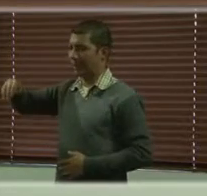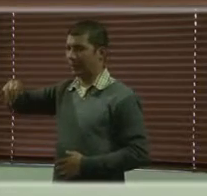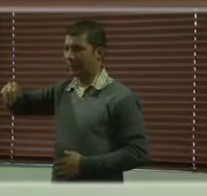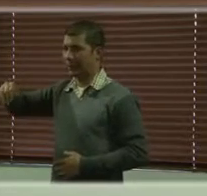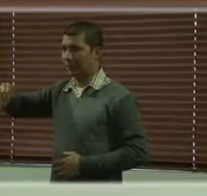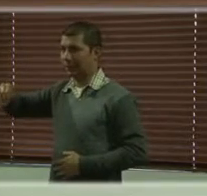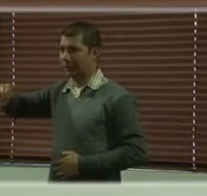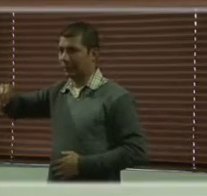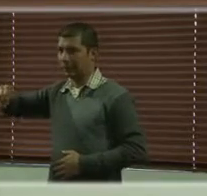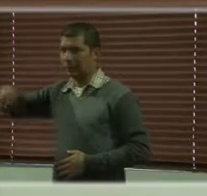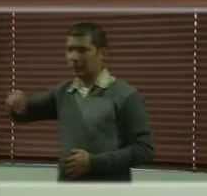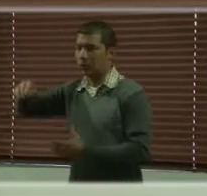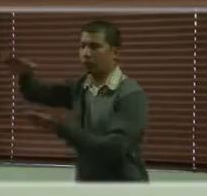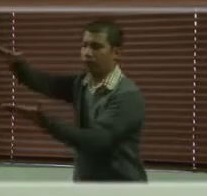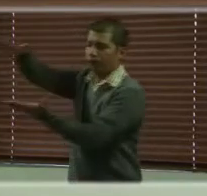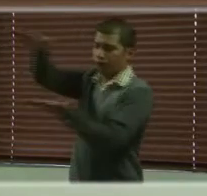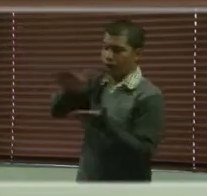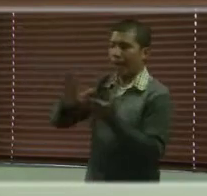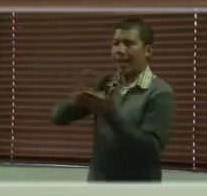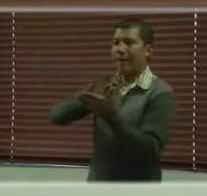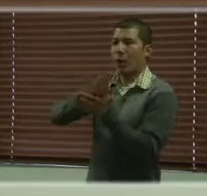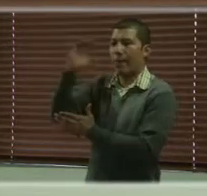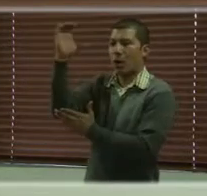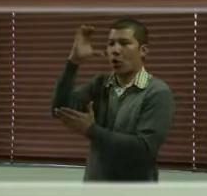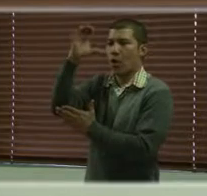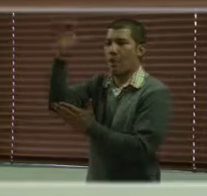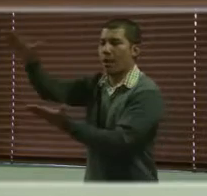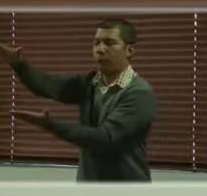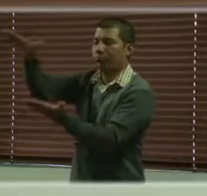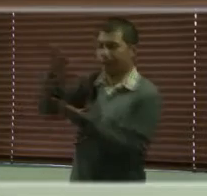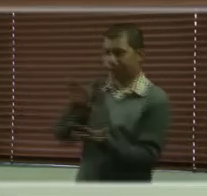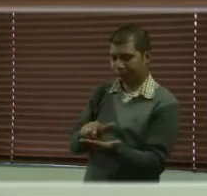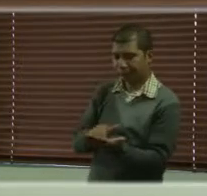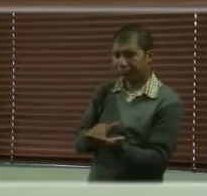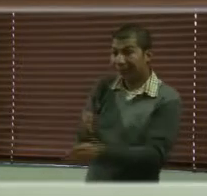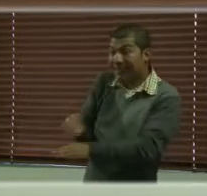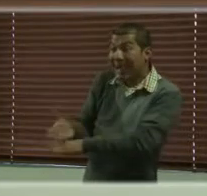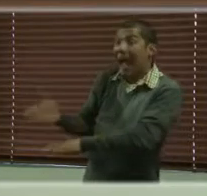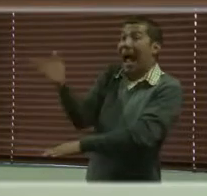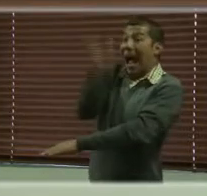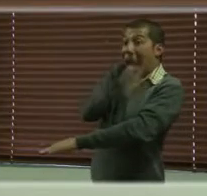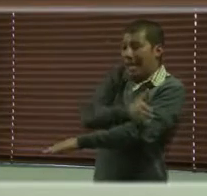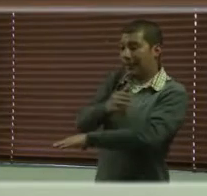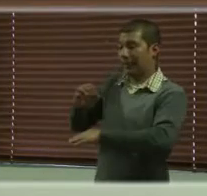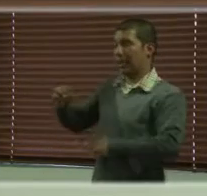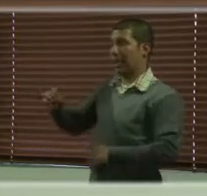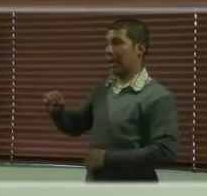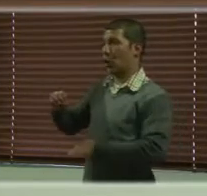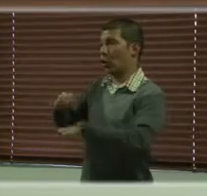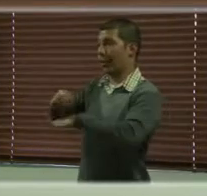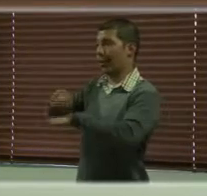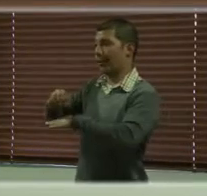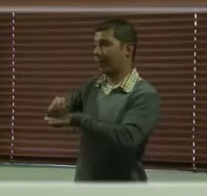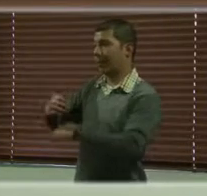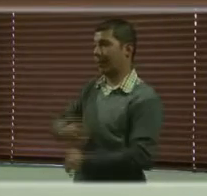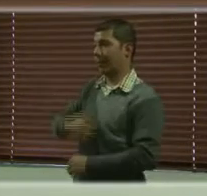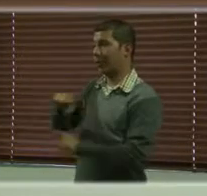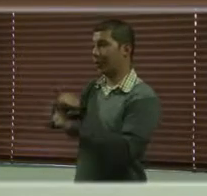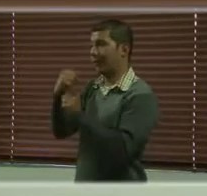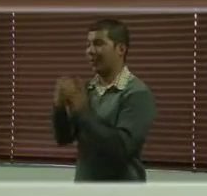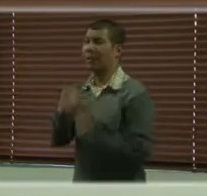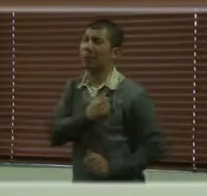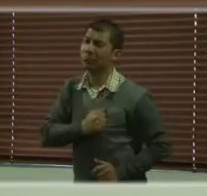colombianas que deseen reunirse con el comité soliciten espacio para reunirse con el comité el martes antes de que empiece el